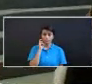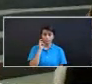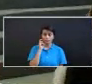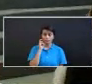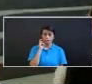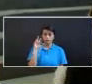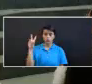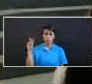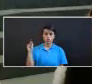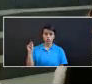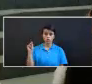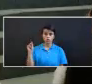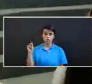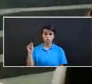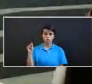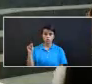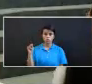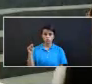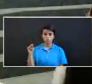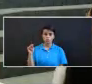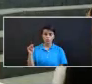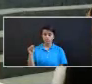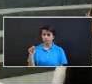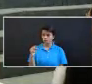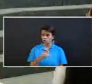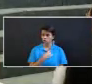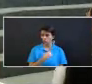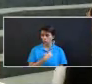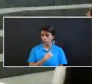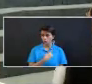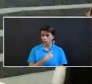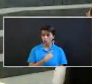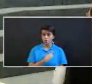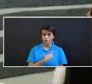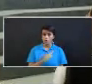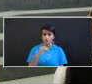uno no es huérfano de madre, yo no soy huérfano de madre.